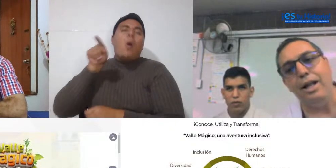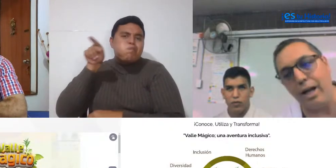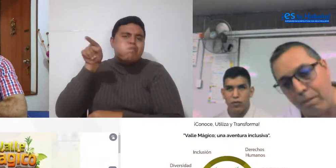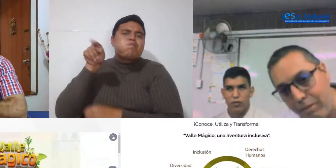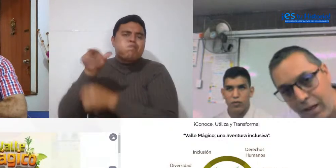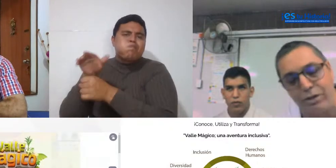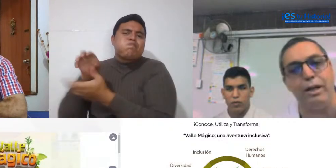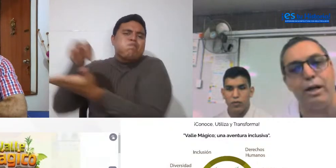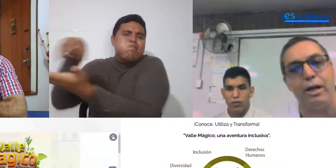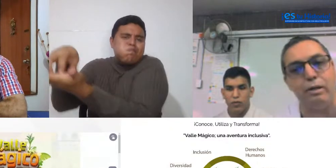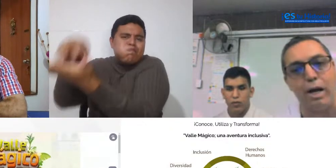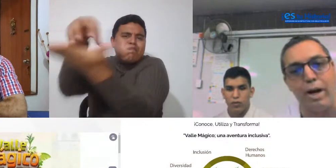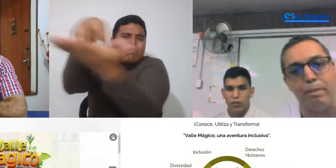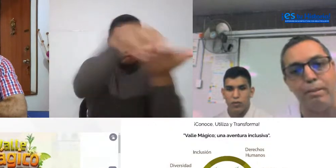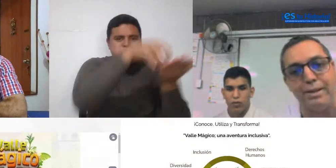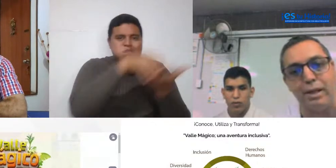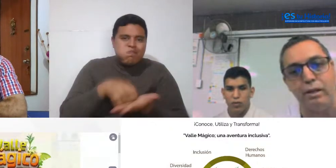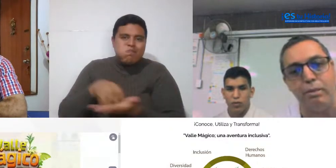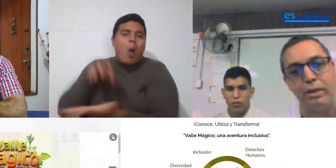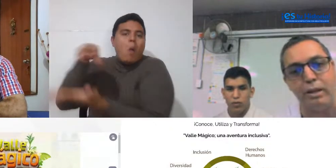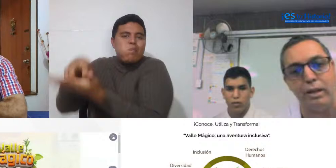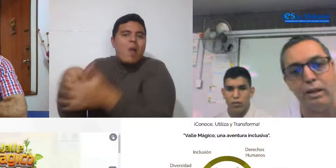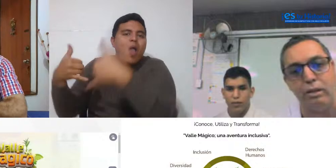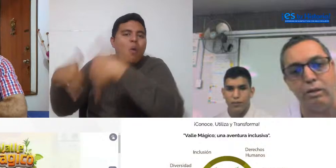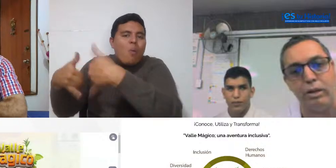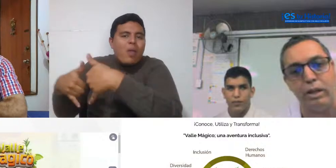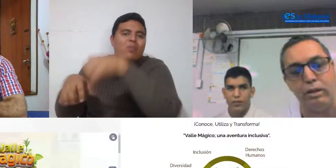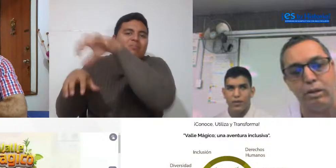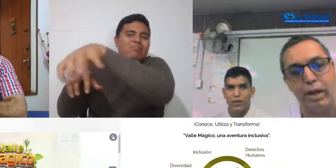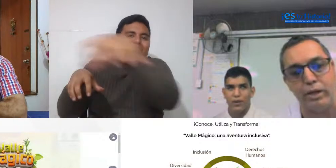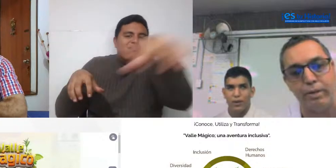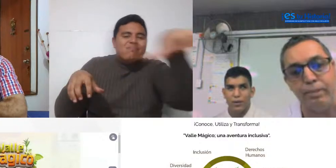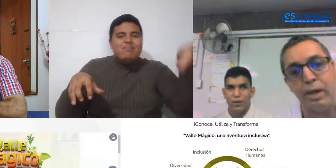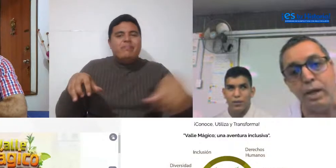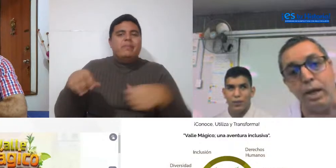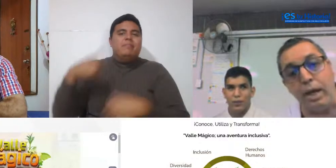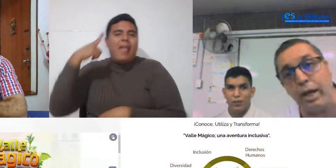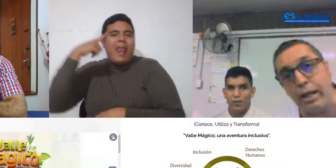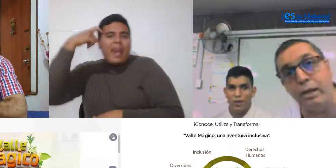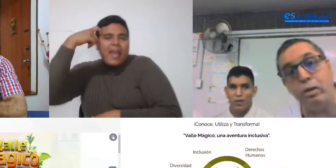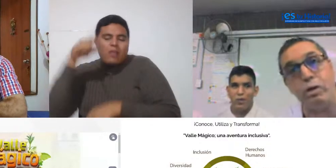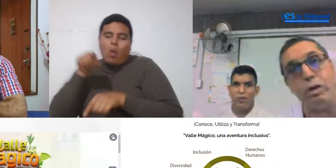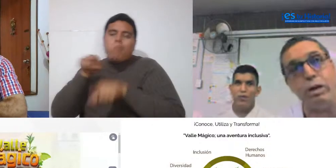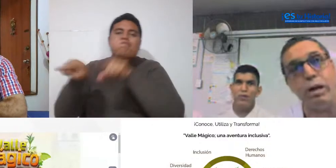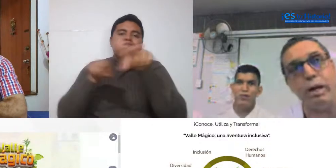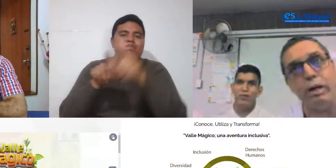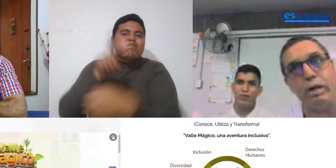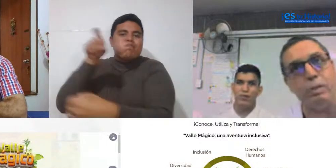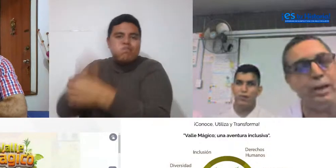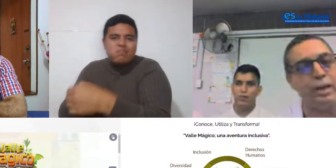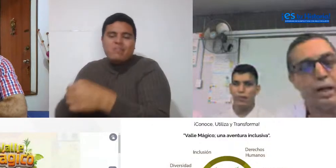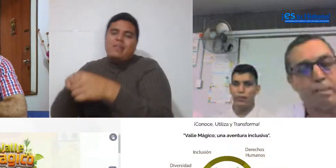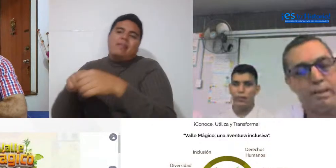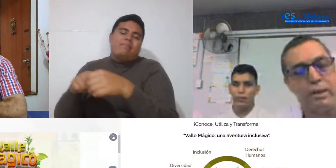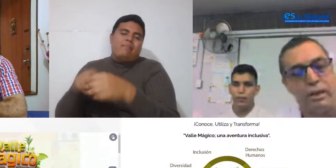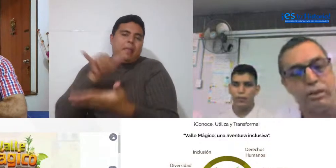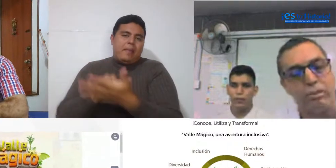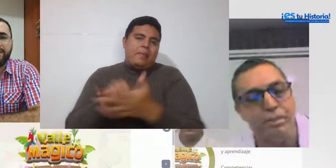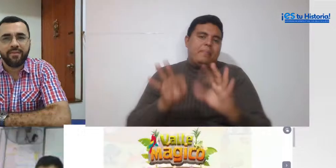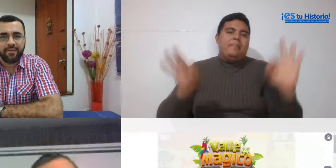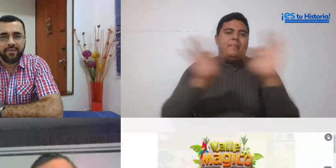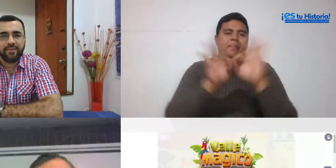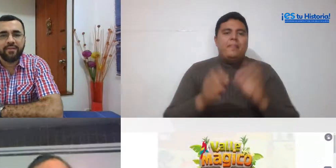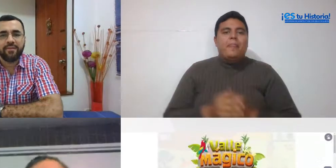retos. Entonces, la gamificación entra a jugar un papel bastante importante dentro de ello. En la